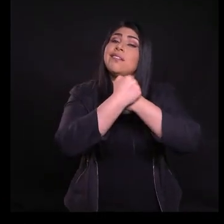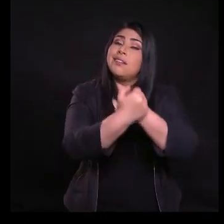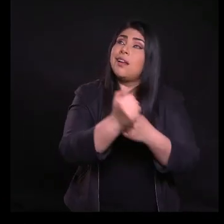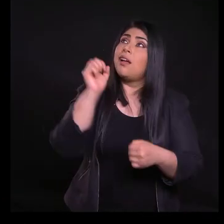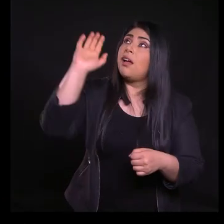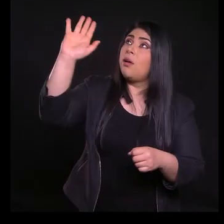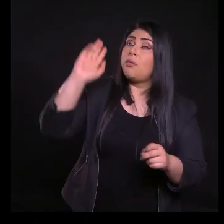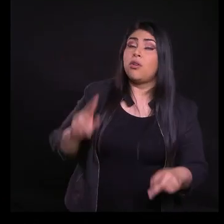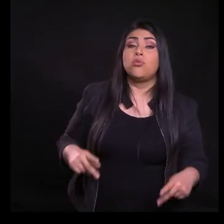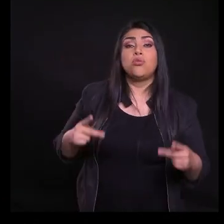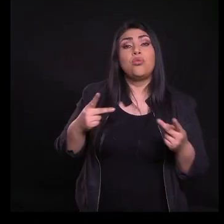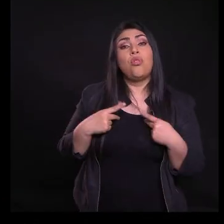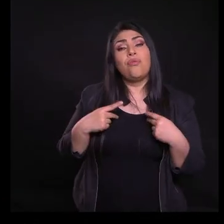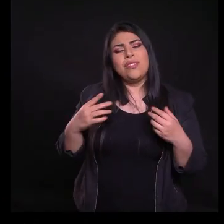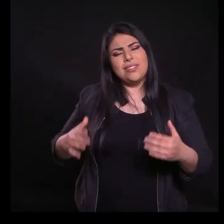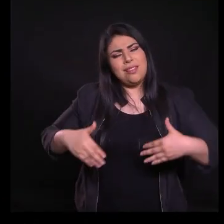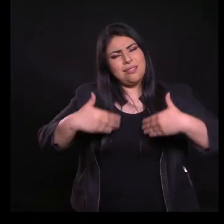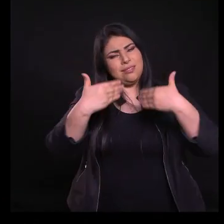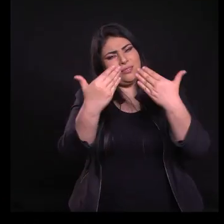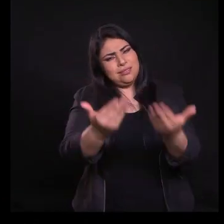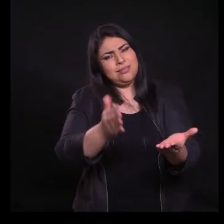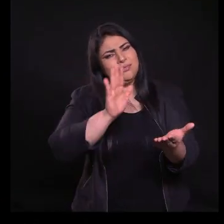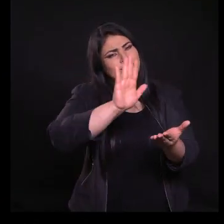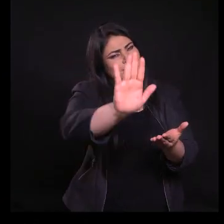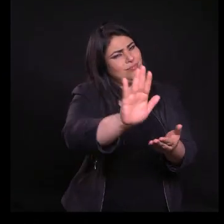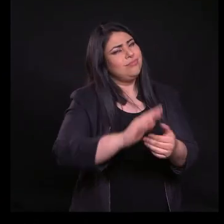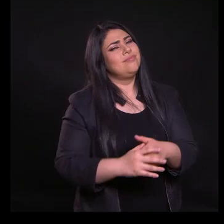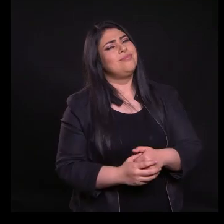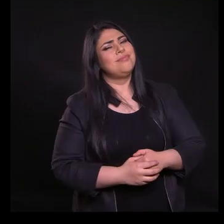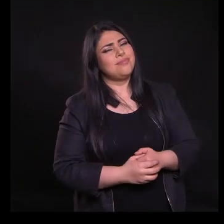su vida por ti